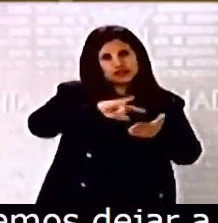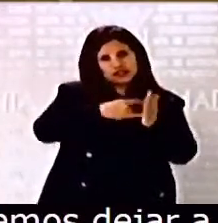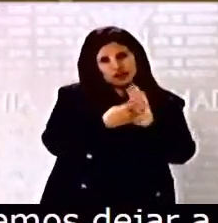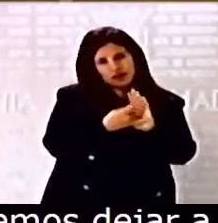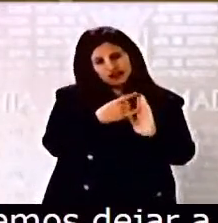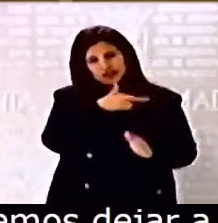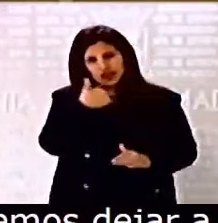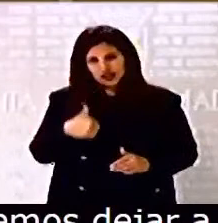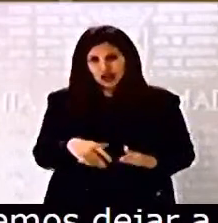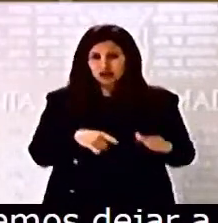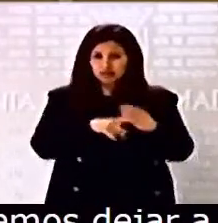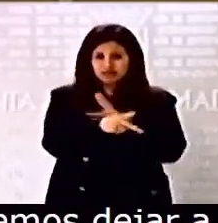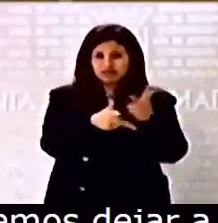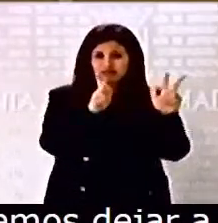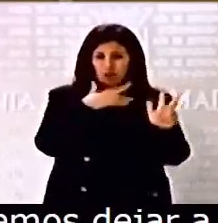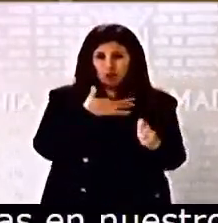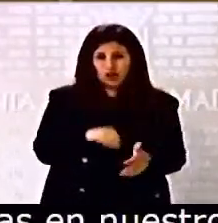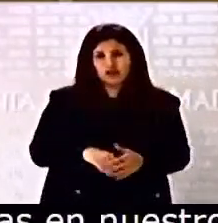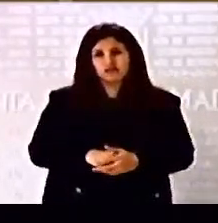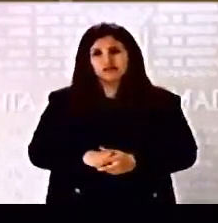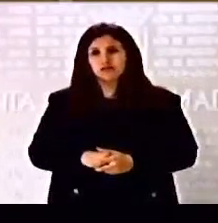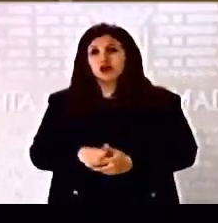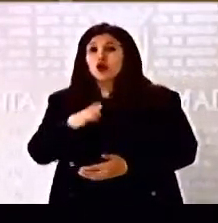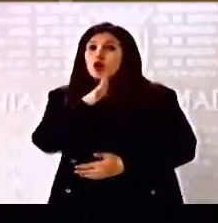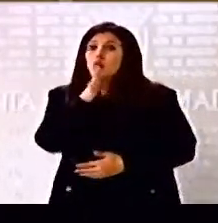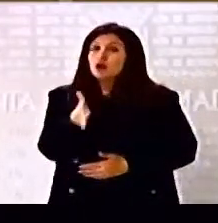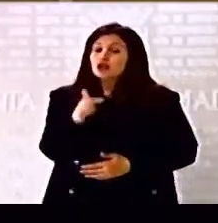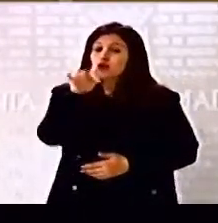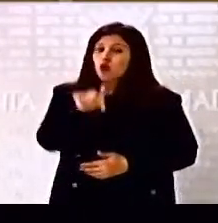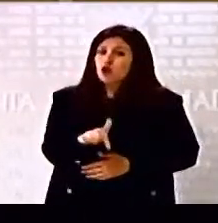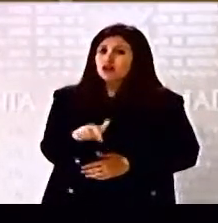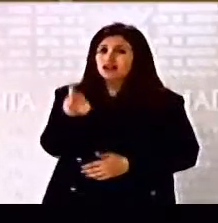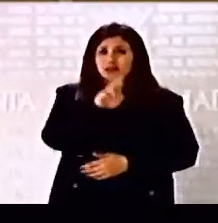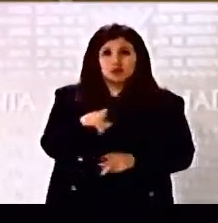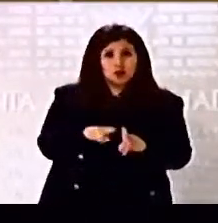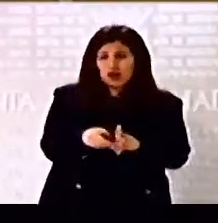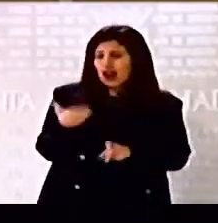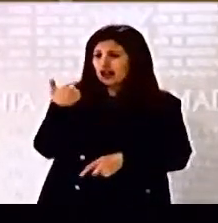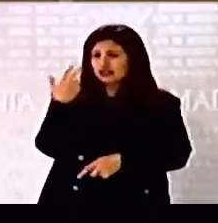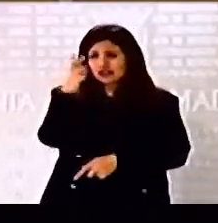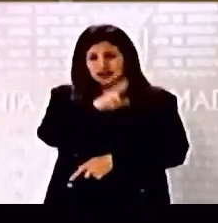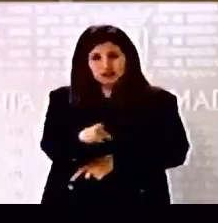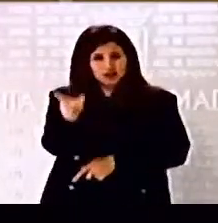eso vuelvo a pedir, hoy como ayer, más que nunca,